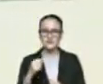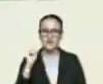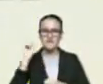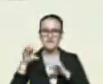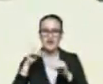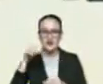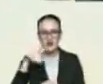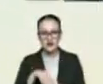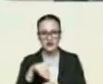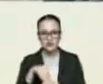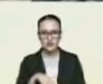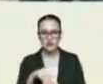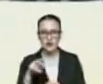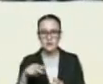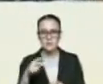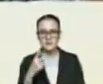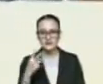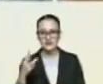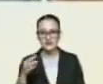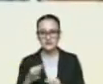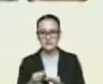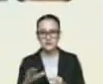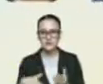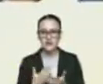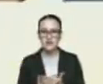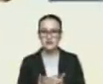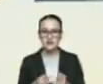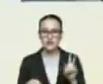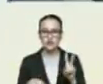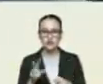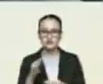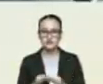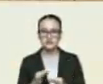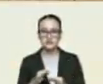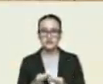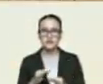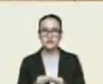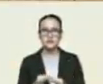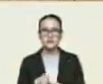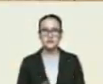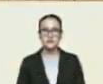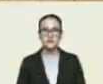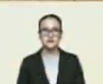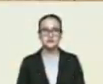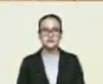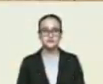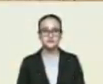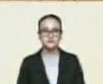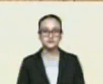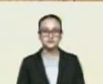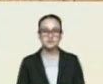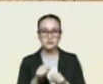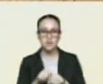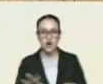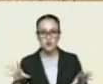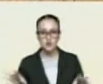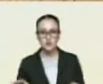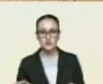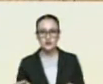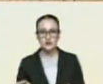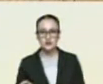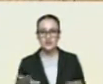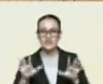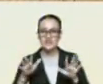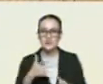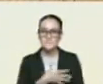país durante el lapso del 23 de septiembre al 12 de septiembre. Hicimos una distribución de un total de 10 millones